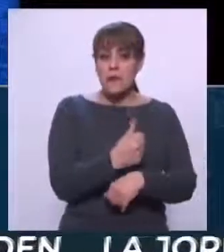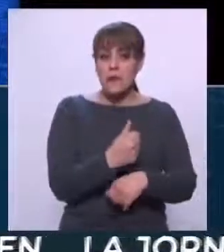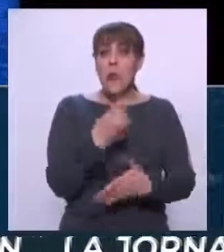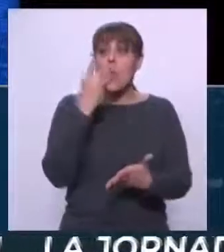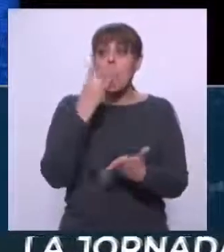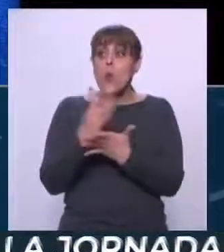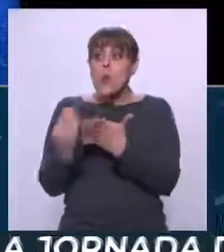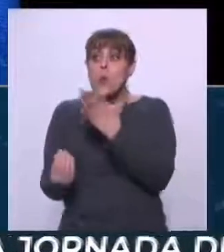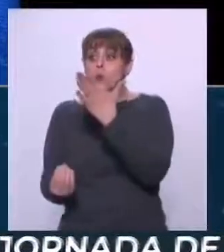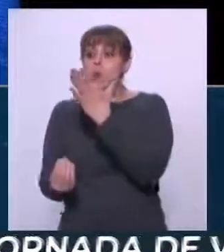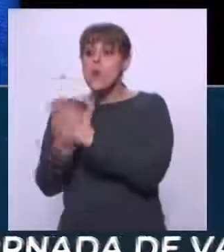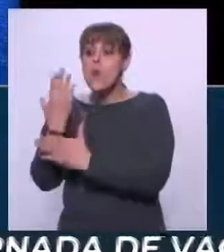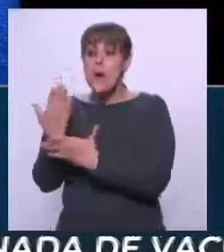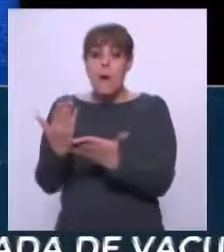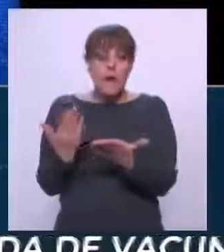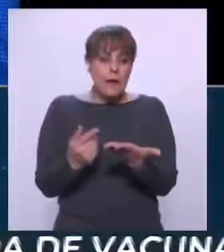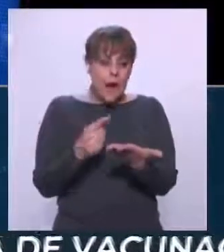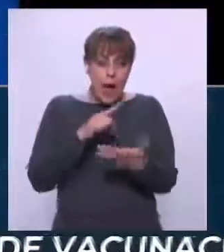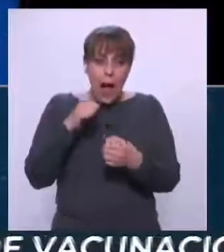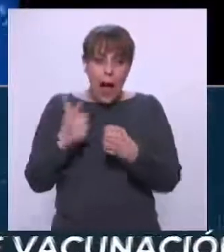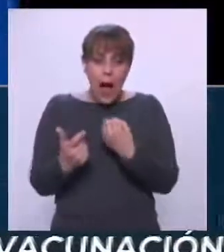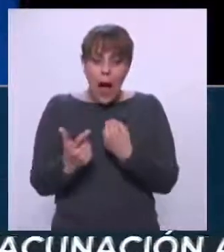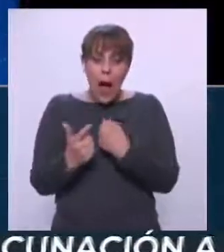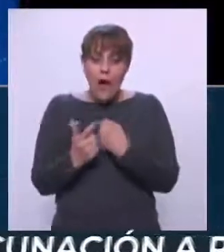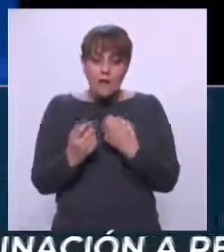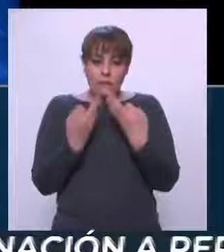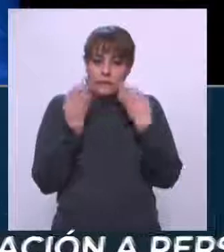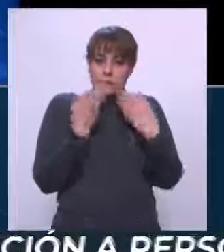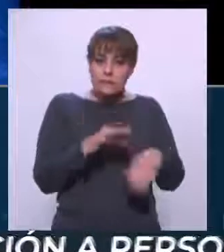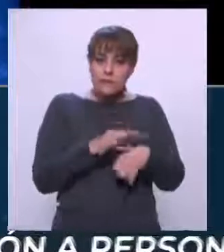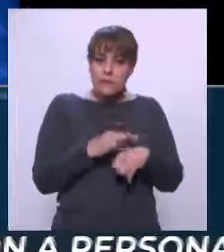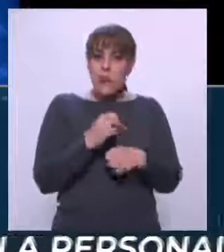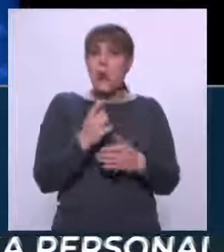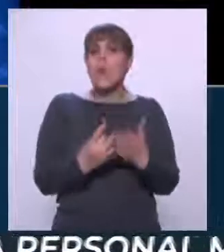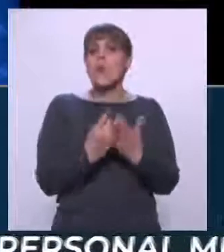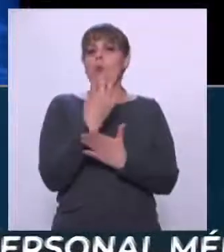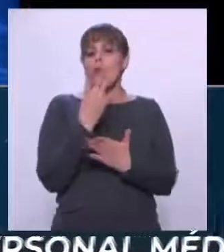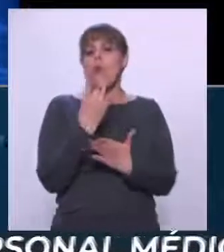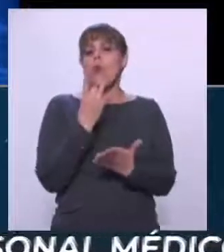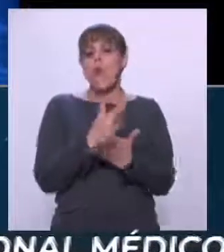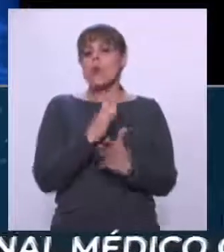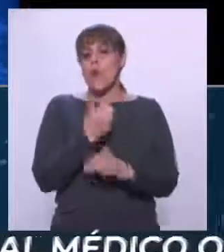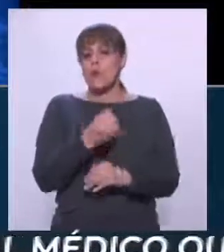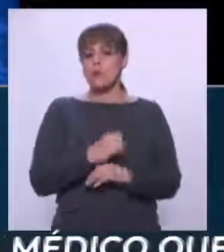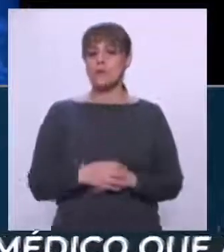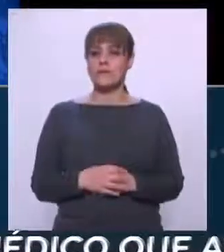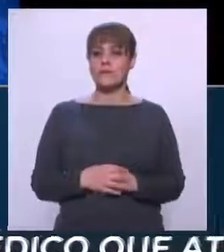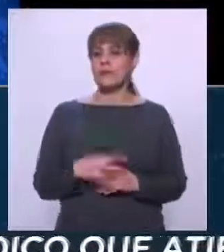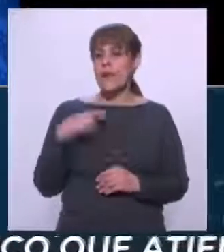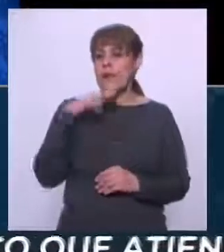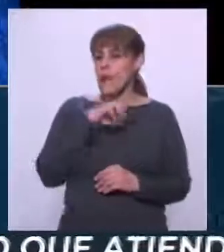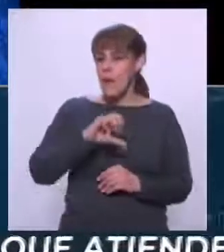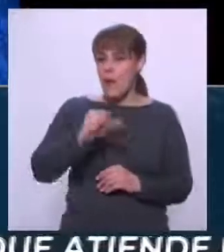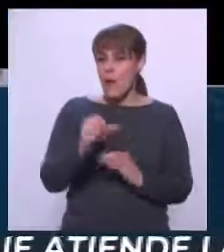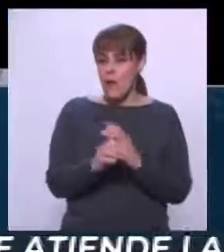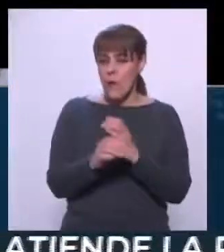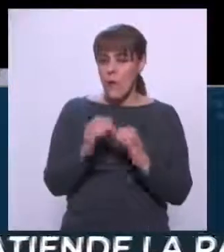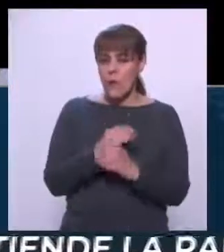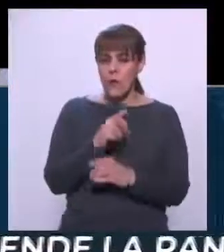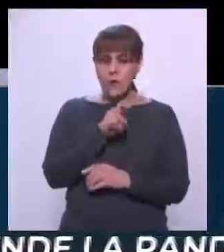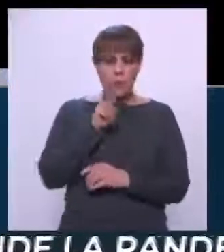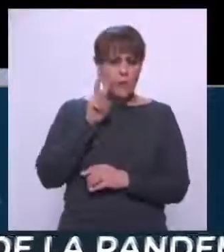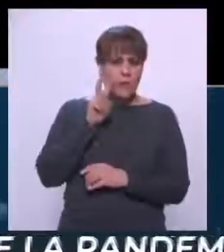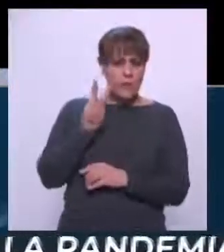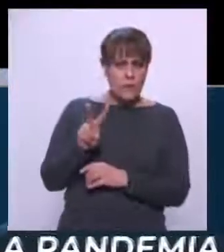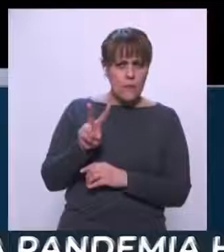elementos en su contra que se ve realmente muy remoto. Se ve tan complicado, Álvaro, ya finalmente y muy rápidamente. ¿Tú ves que con